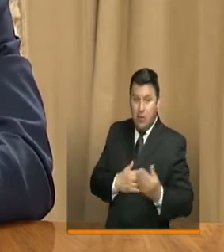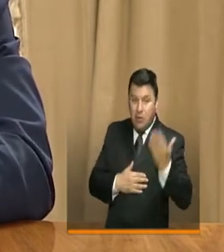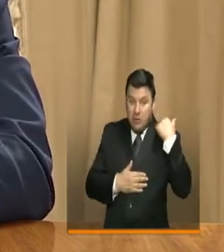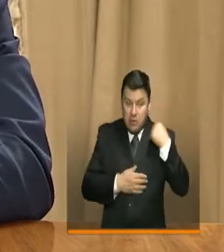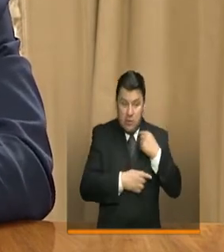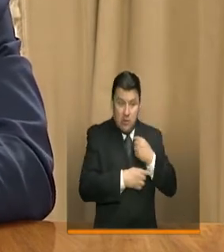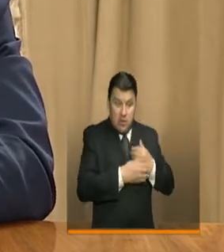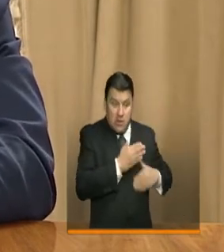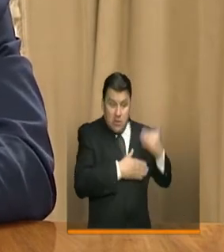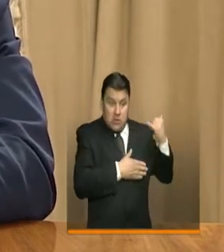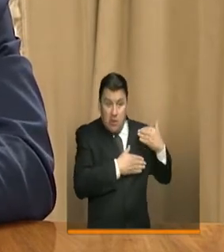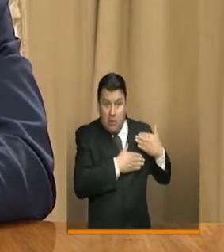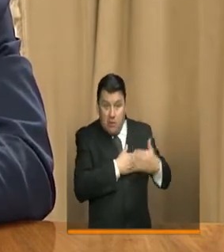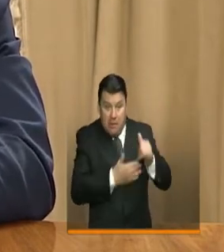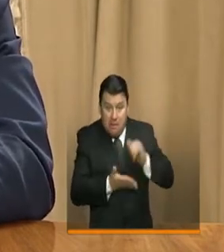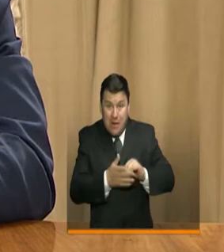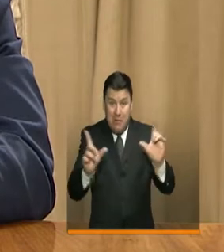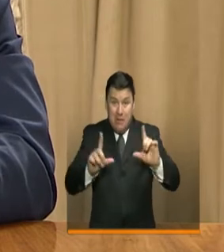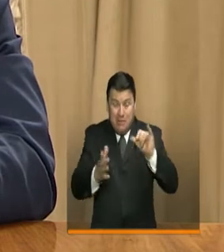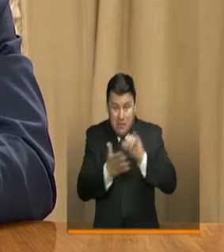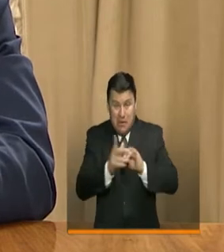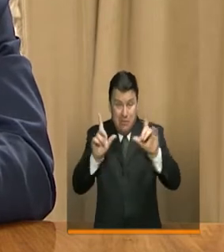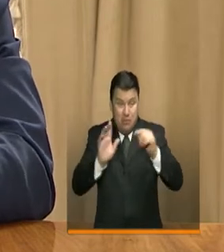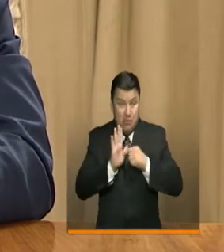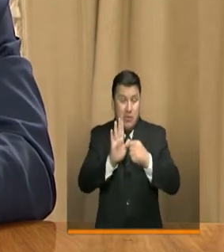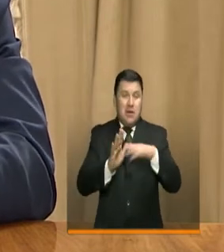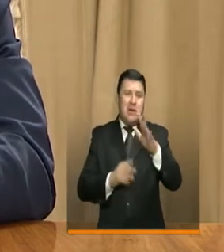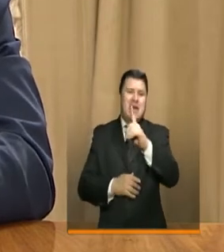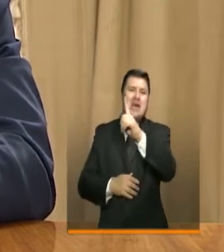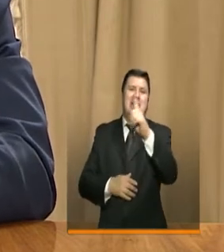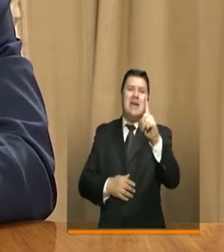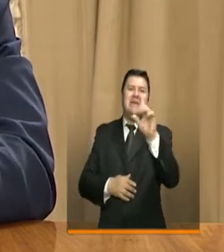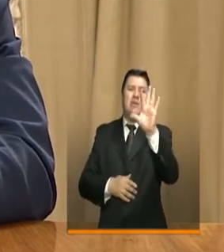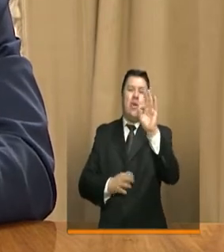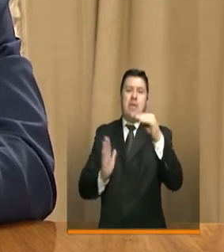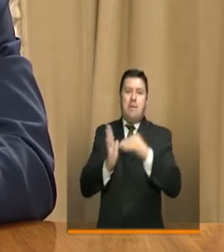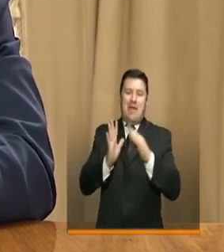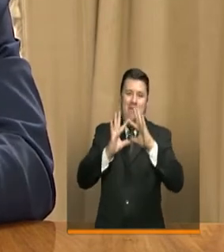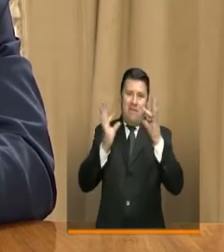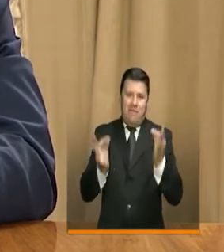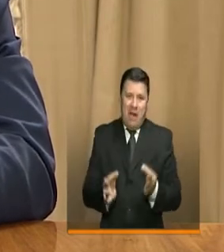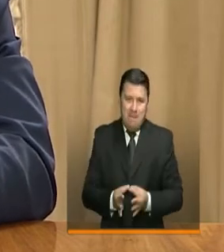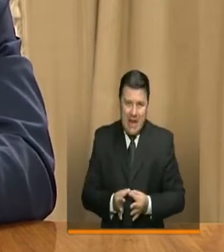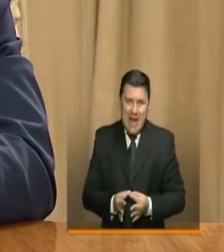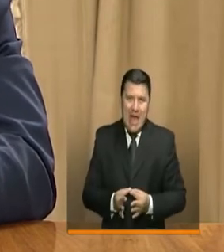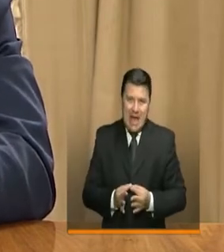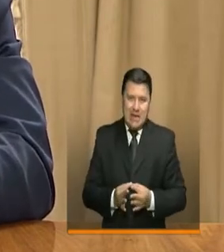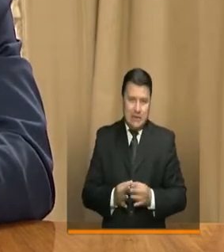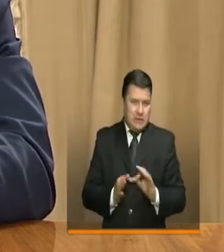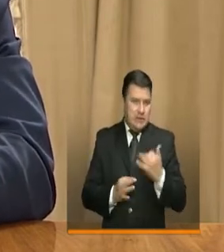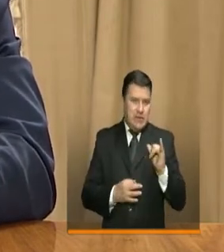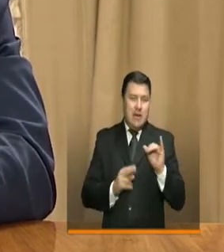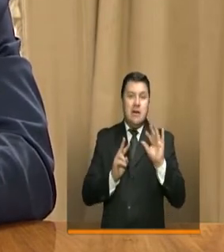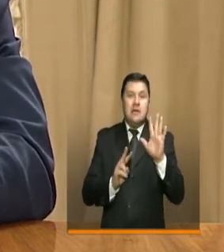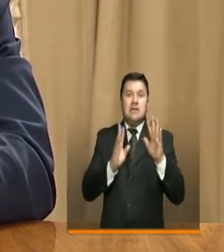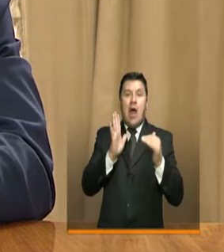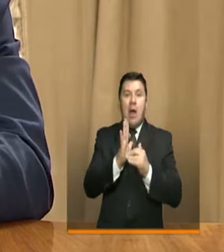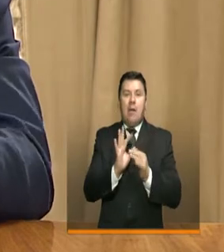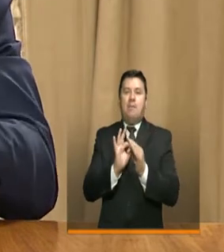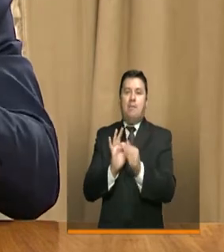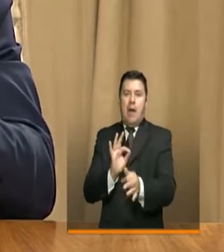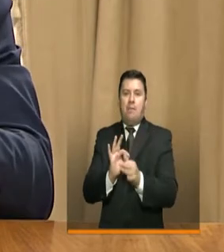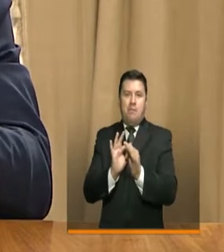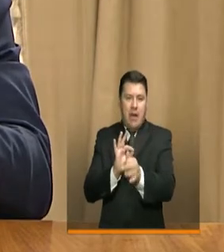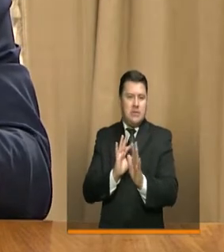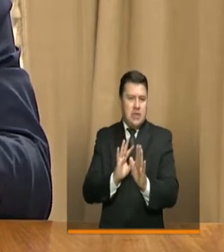lanzábamos justo aquí en este mismo programa y ya van más de 150 mil familias que han recibido los 75 mil pesos,